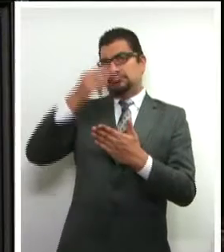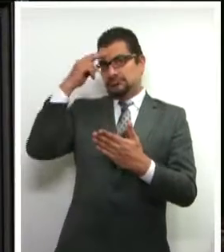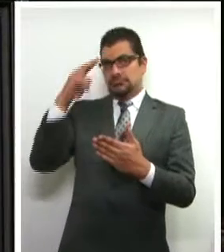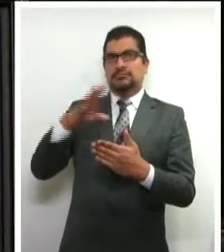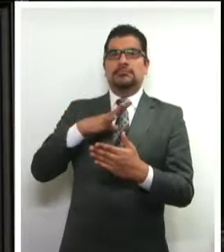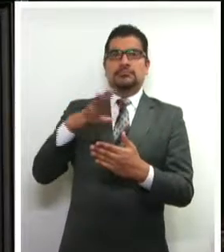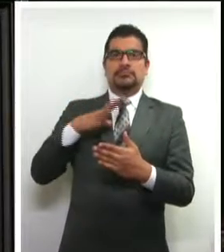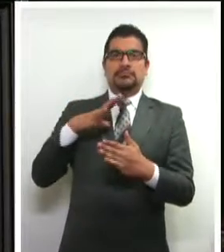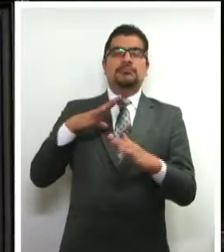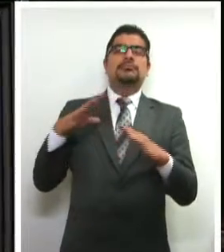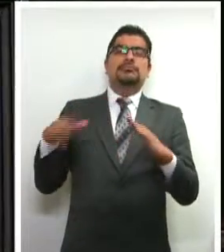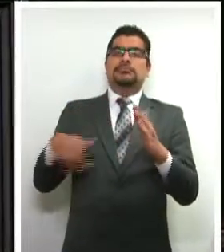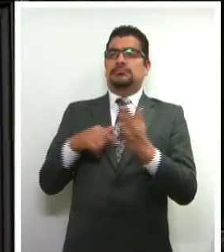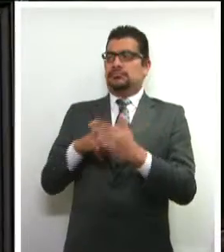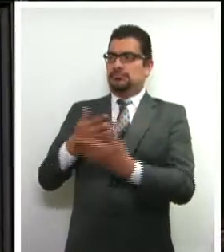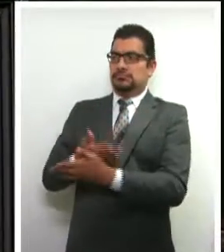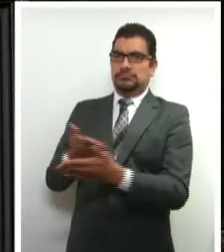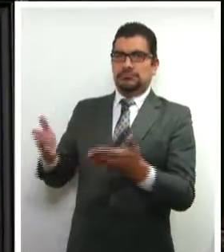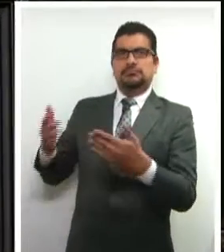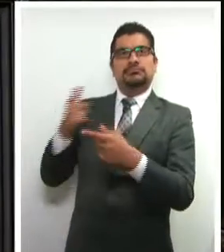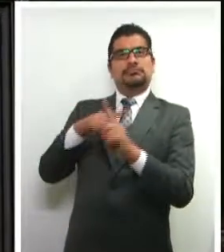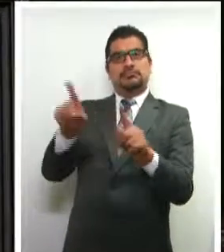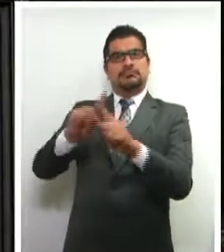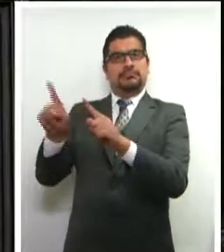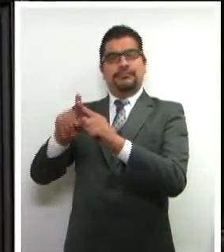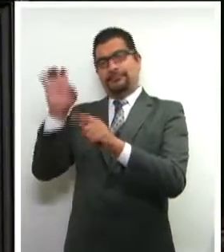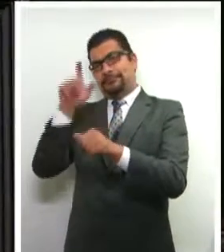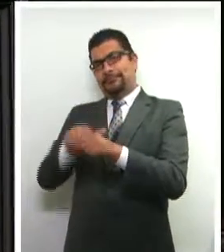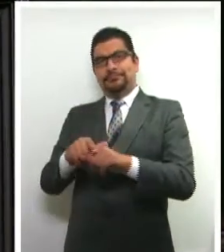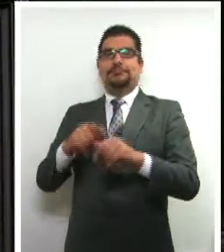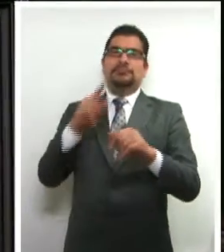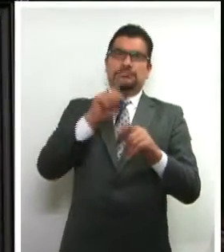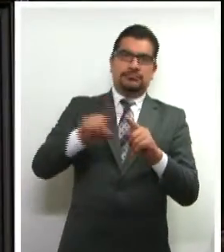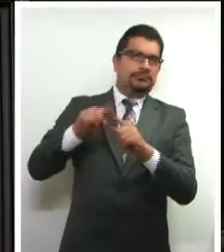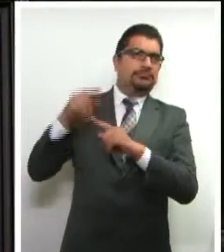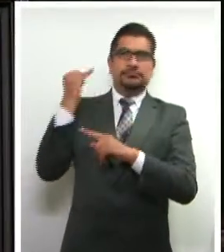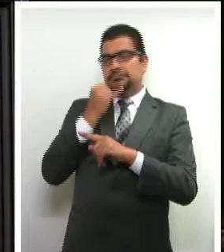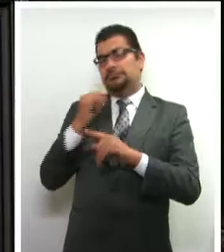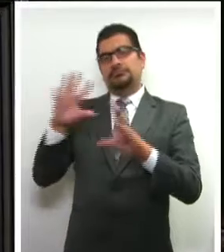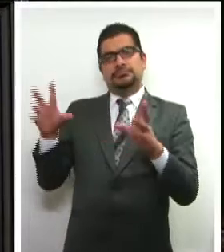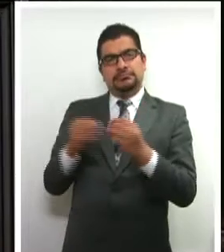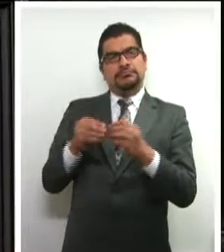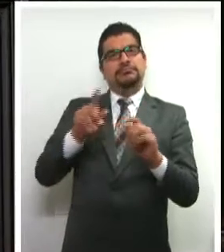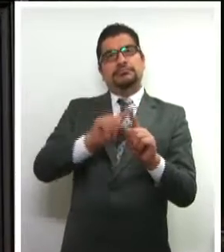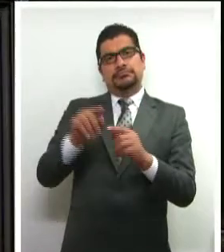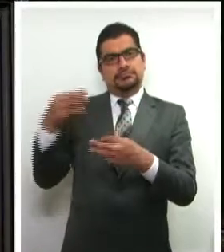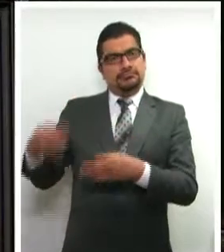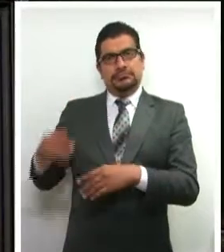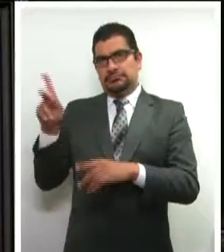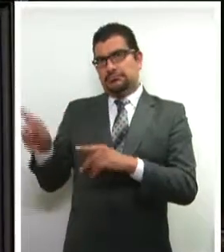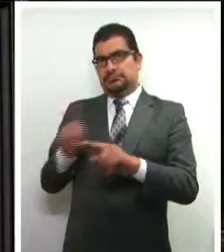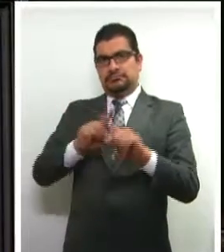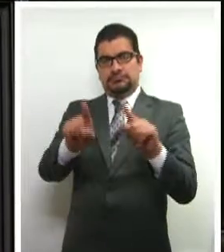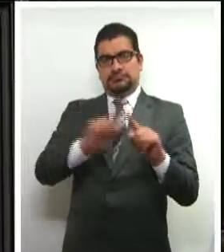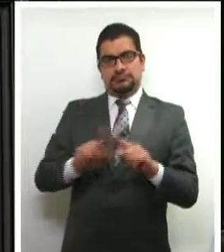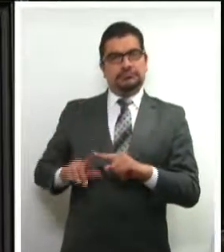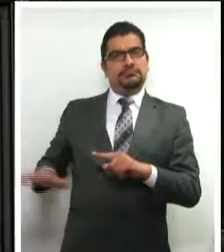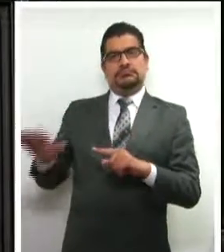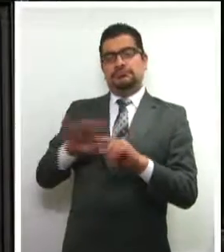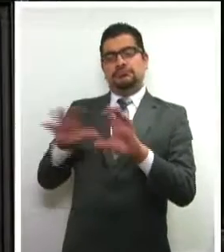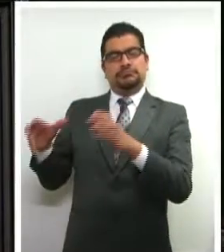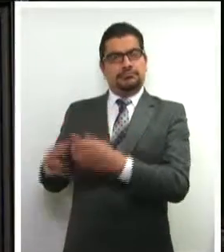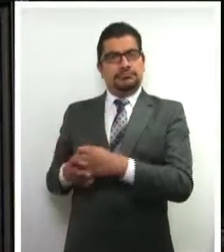una composición pluricultural, plurilingüe, multiétnica, sustentada en sus barrios originarios, pueblos